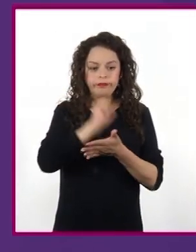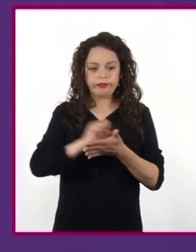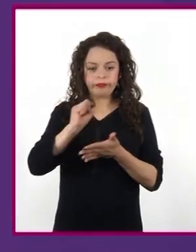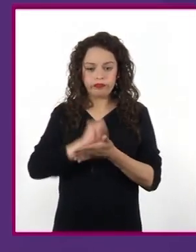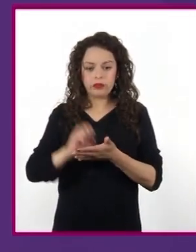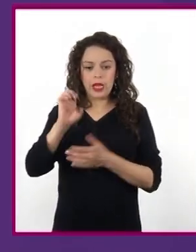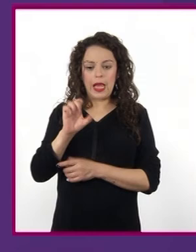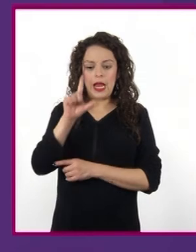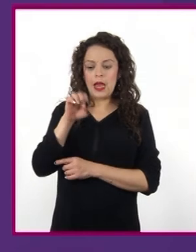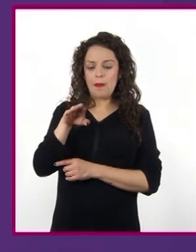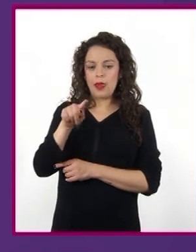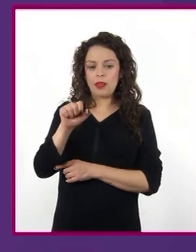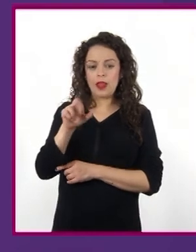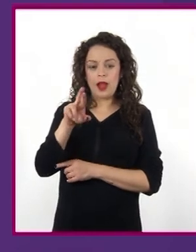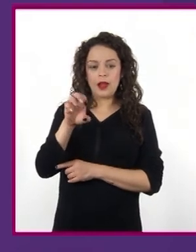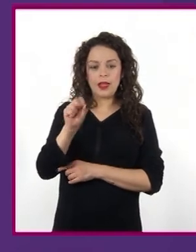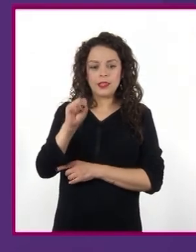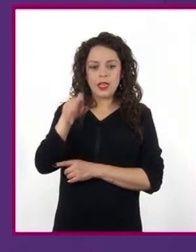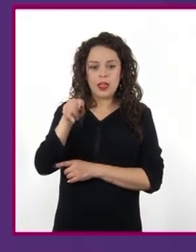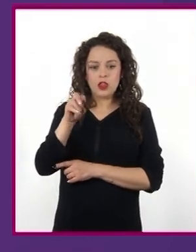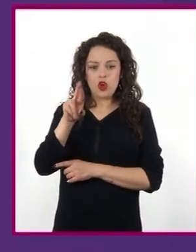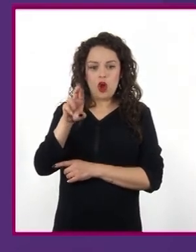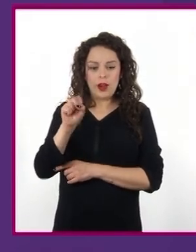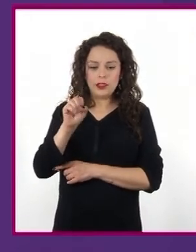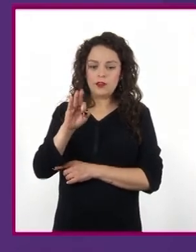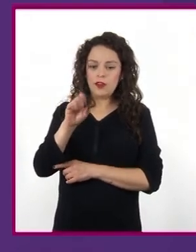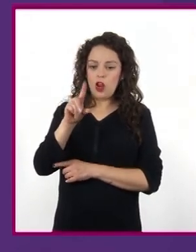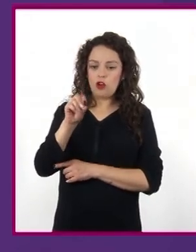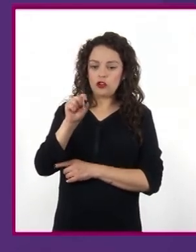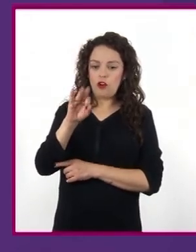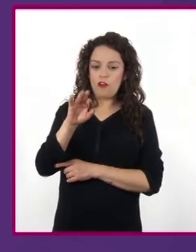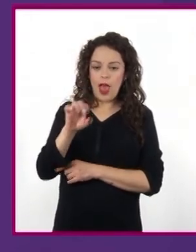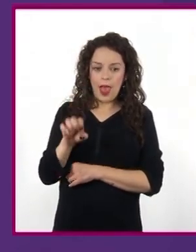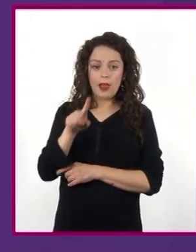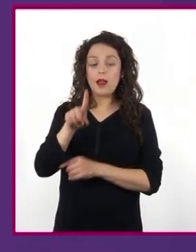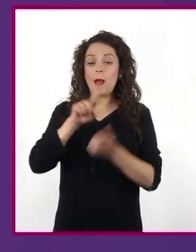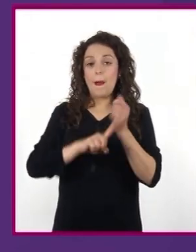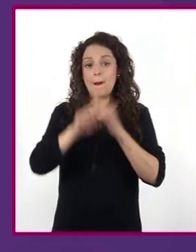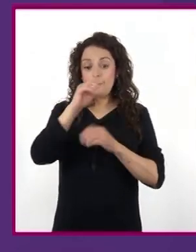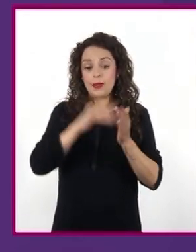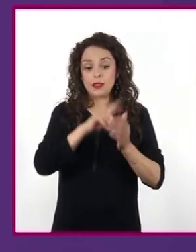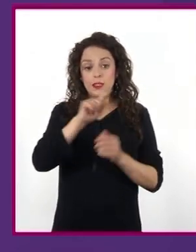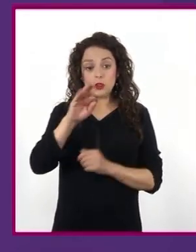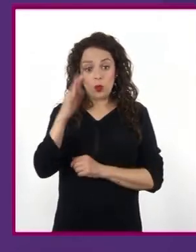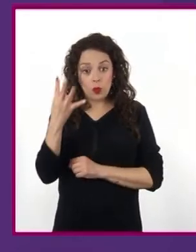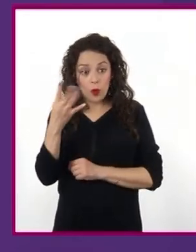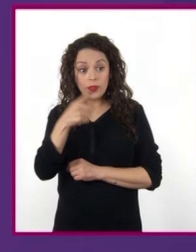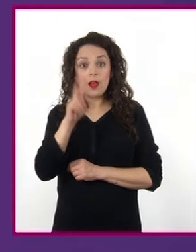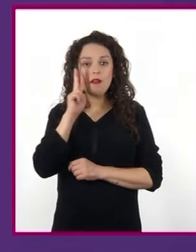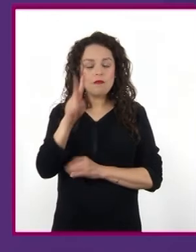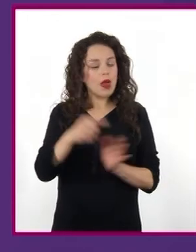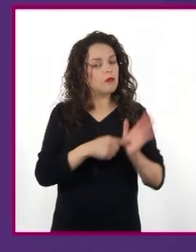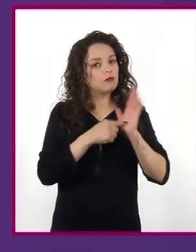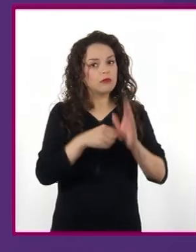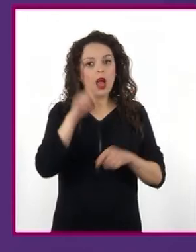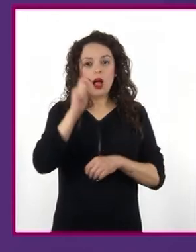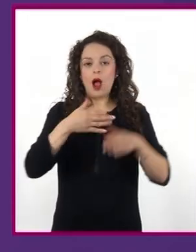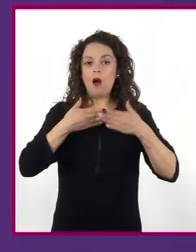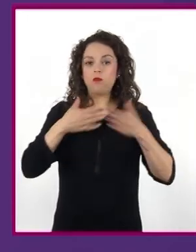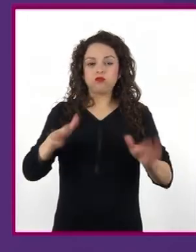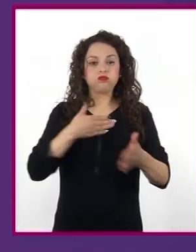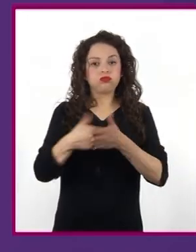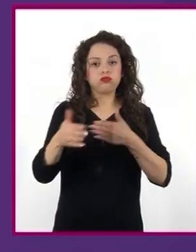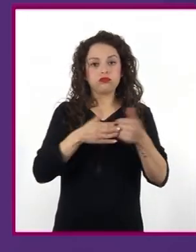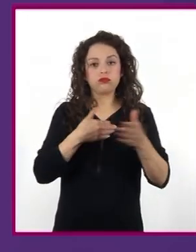Recentioris Philosophiae, publicada en 1774, apreciamos una muestra de la apertura al moderno estudio